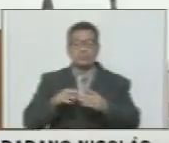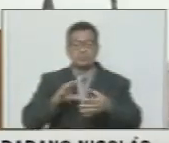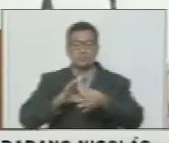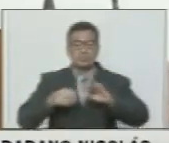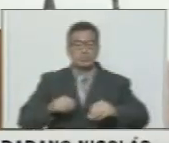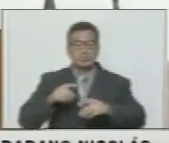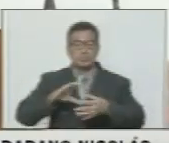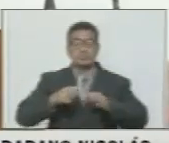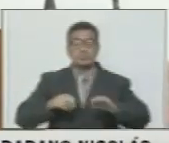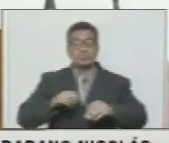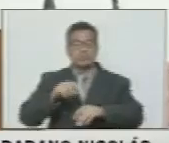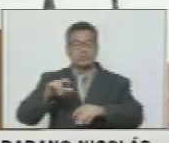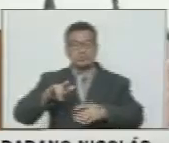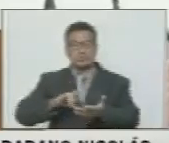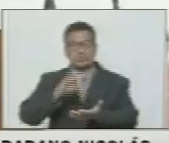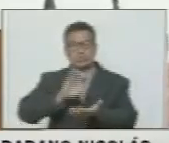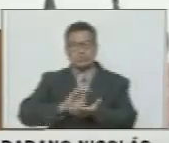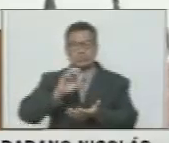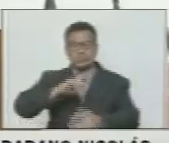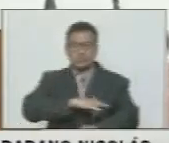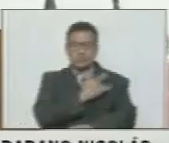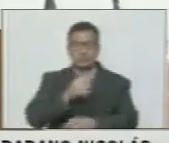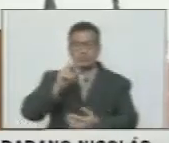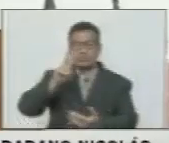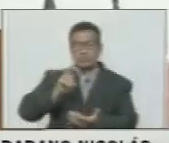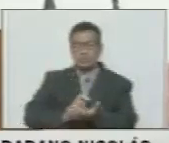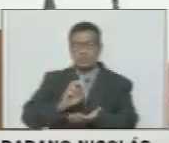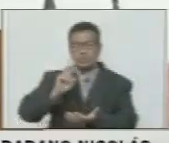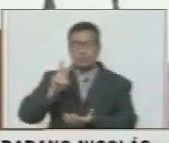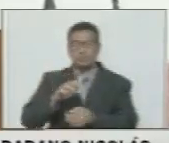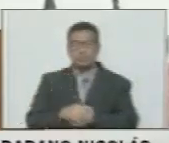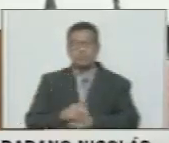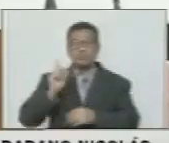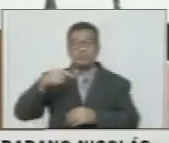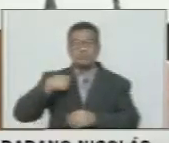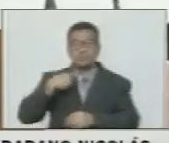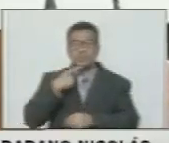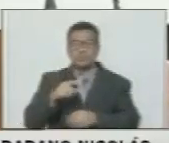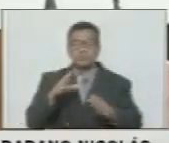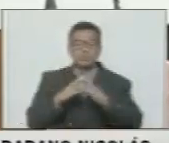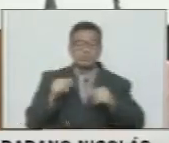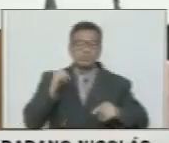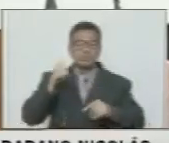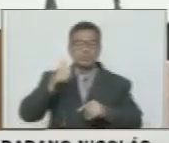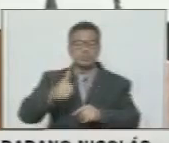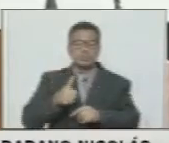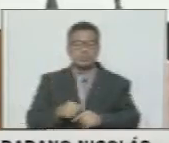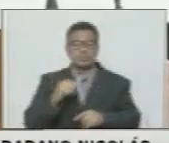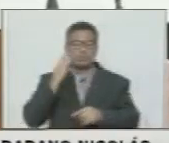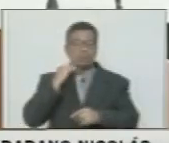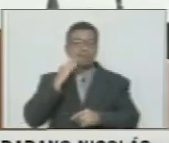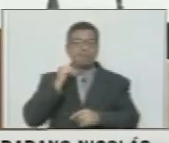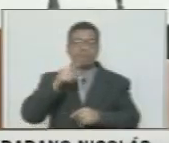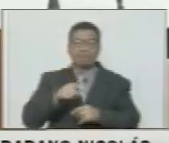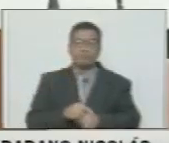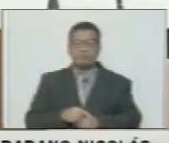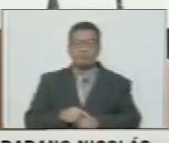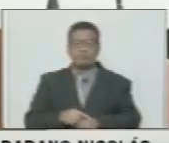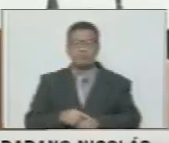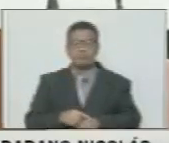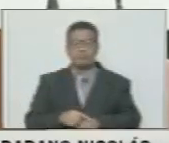lucha olímpica de la Universidad Central de Venezuela. Pero además de toda esa trayectoria y esa